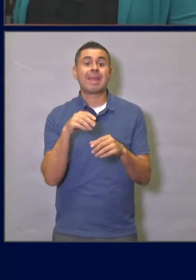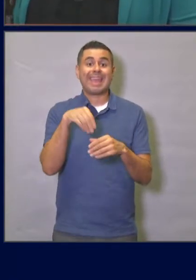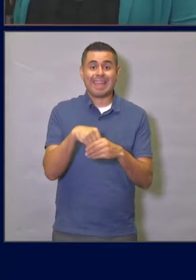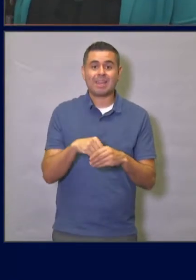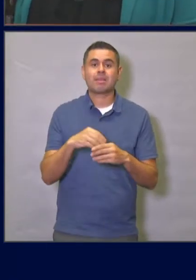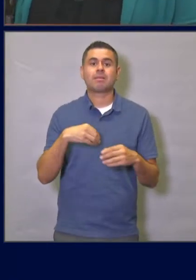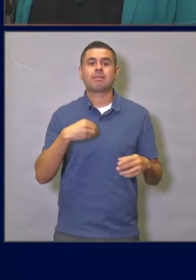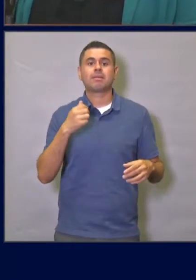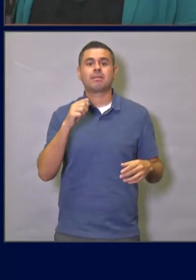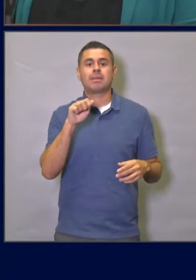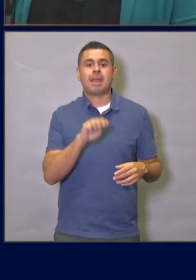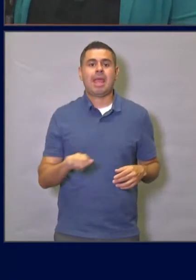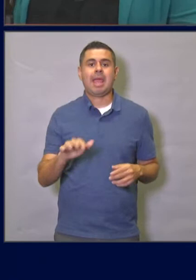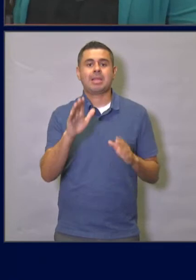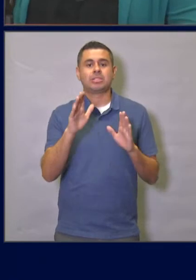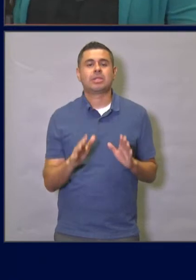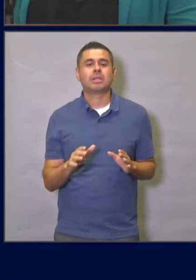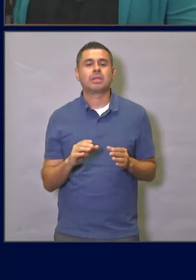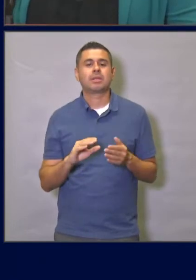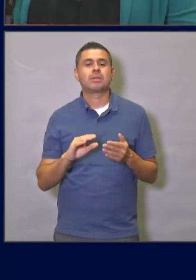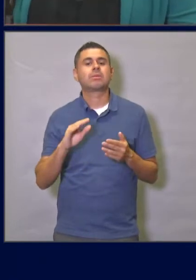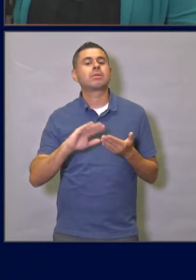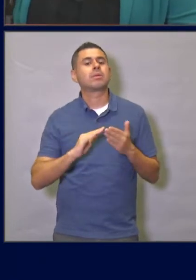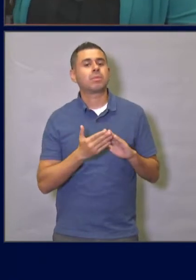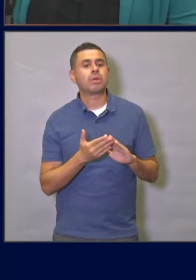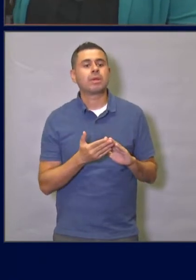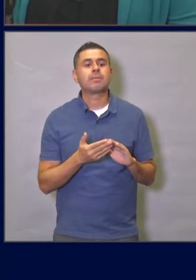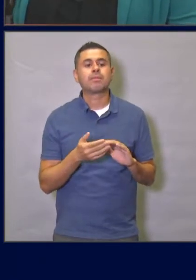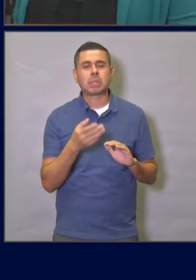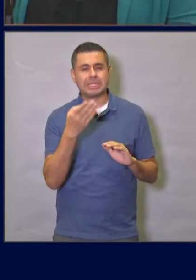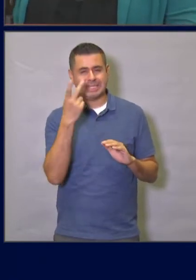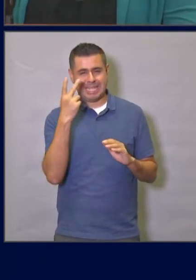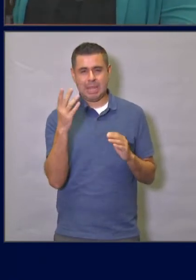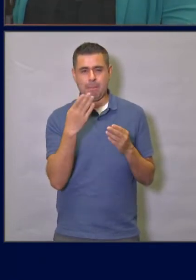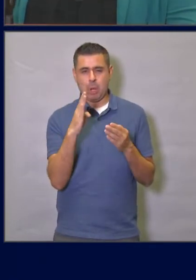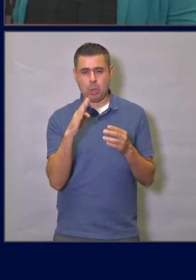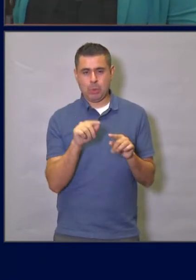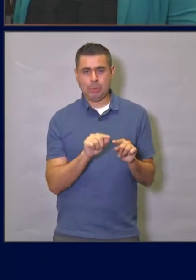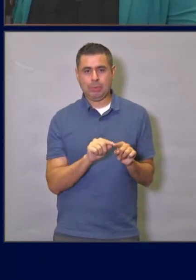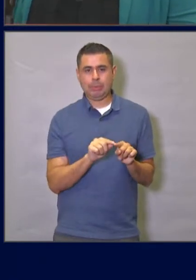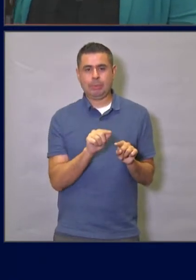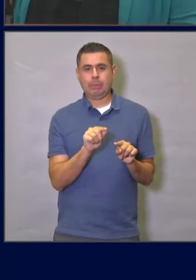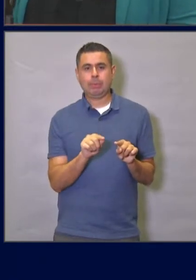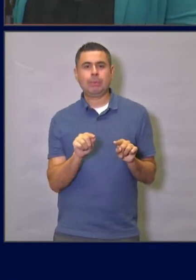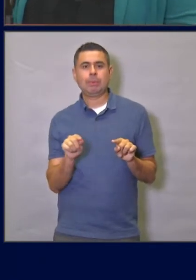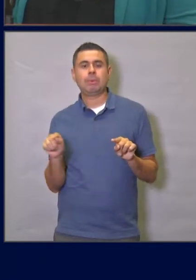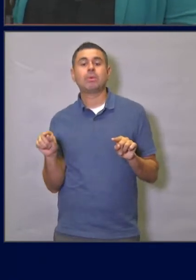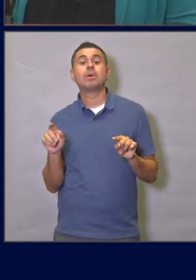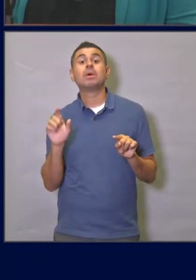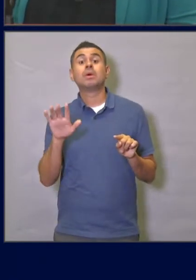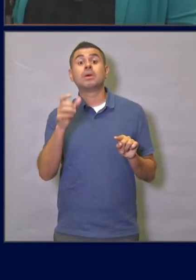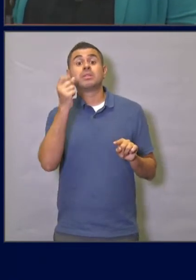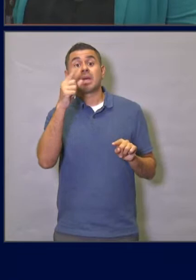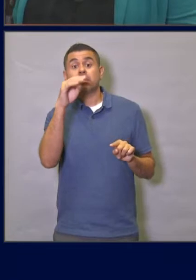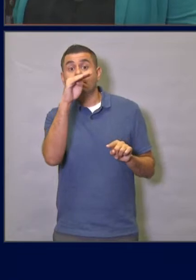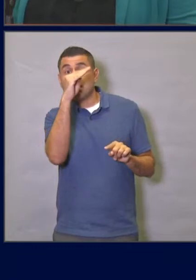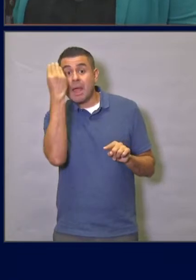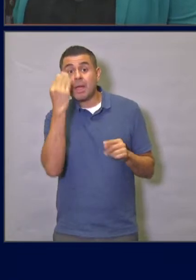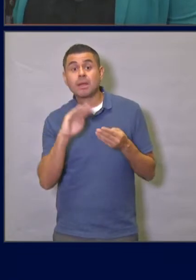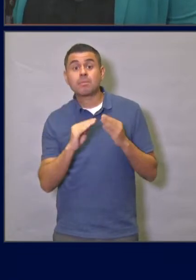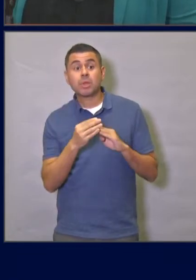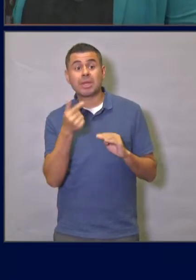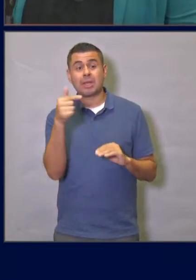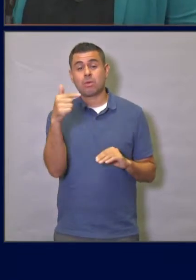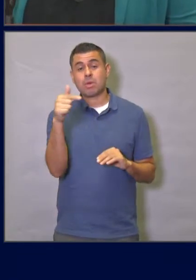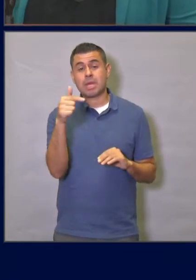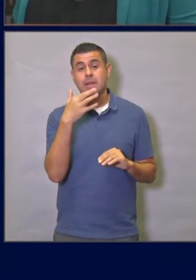37 por cada 100,000 personas, representada por la línea azul. Los casos entre los residentes afroamericanos, la línea